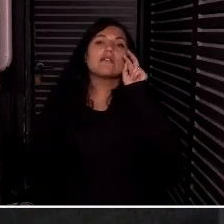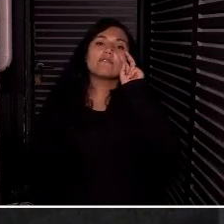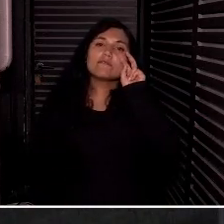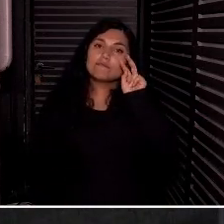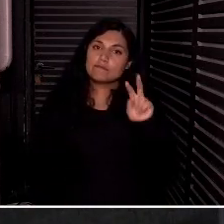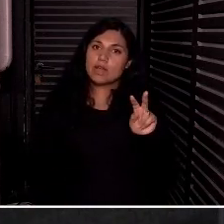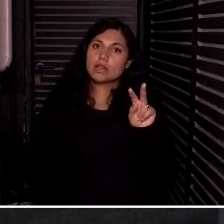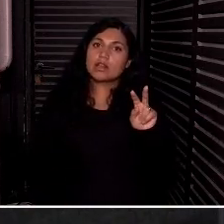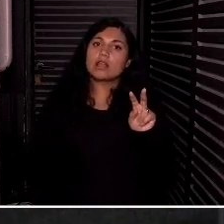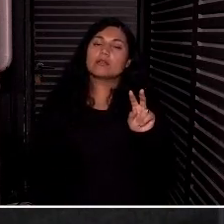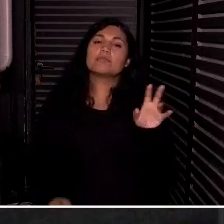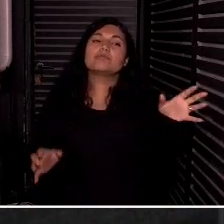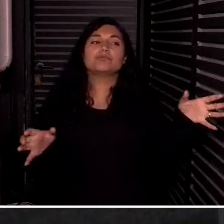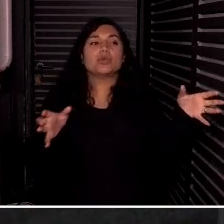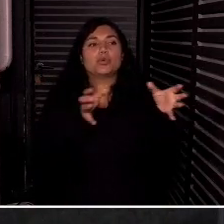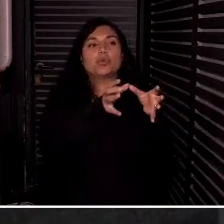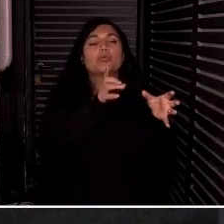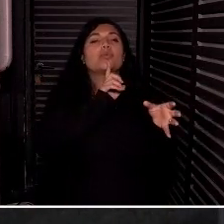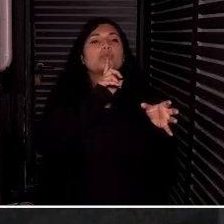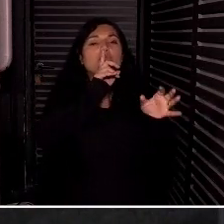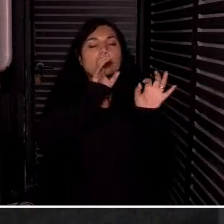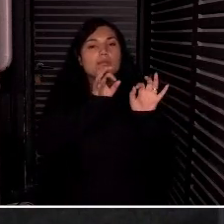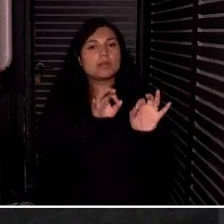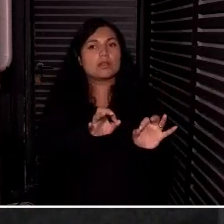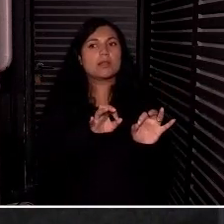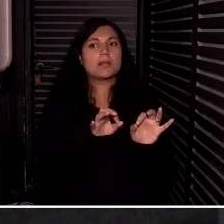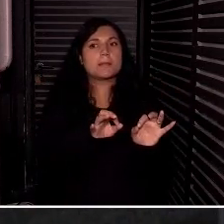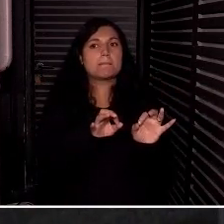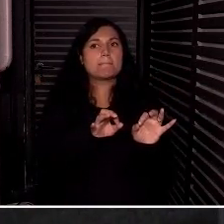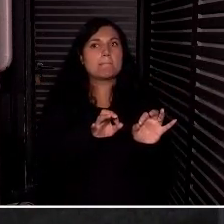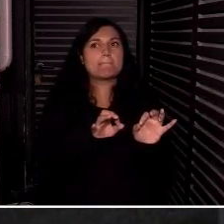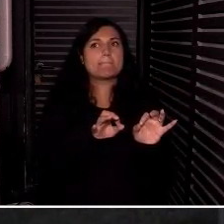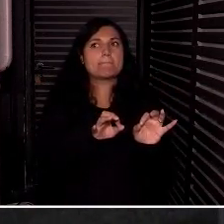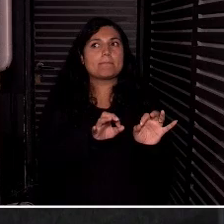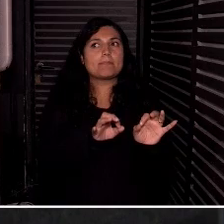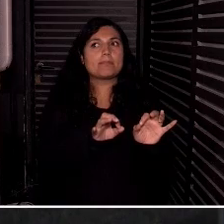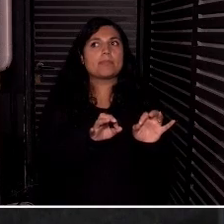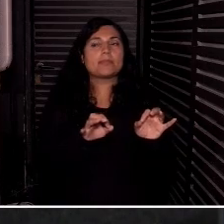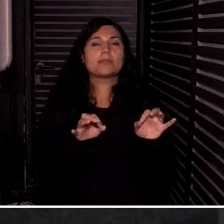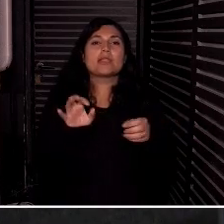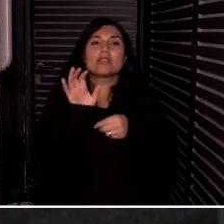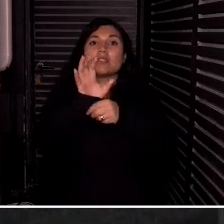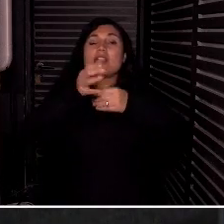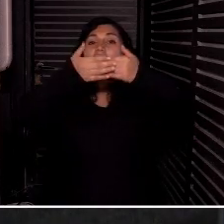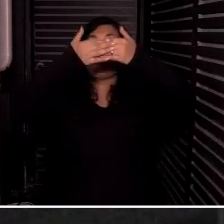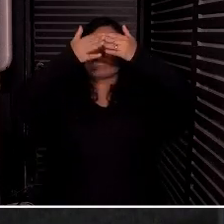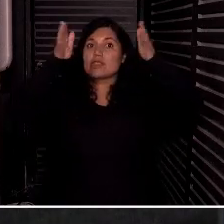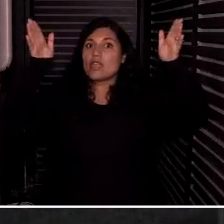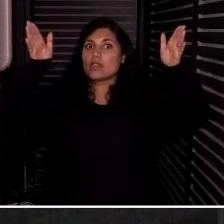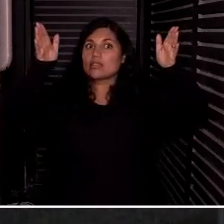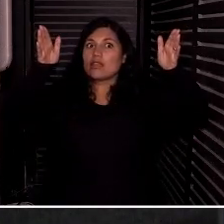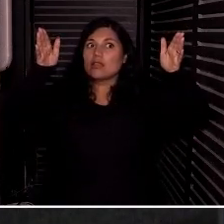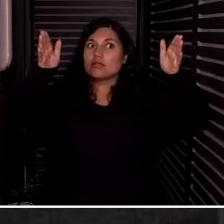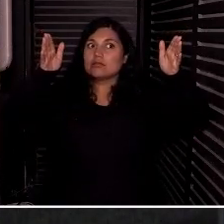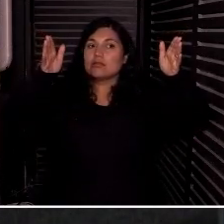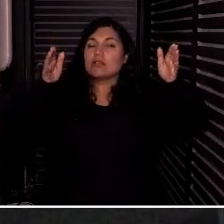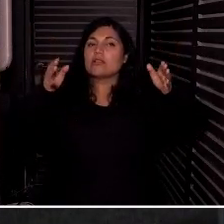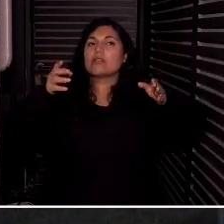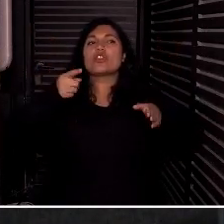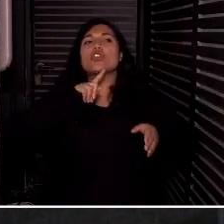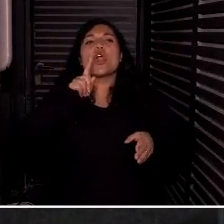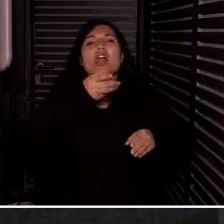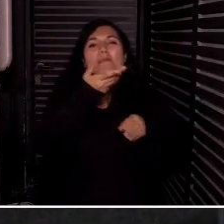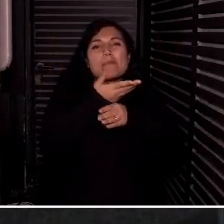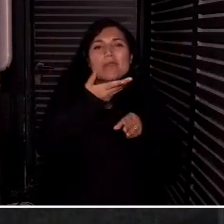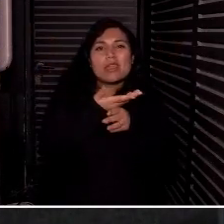segmento particular y yo les diría dejen de pedirle a una señal abierta cosas que no puede sostener digamos ni desde lo